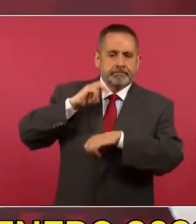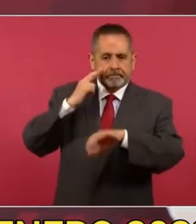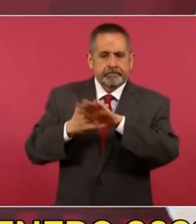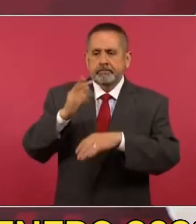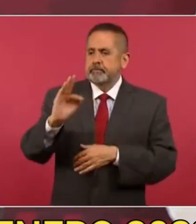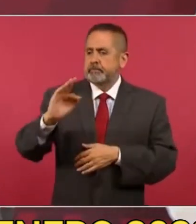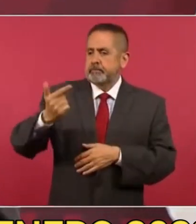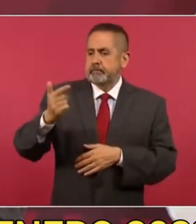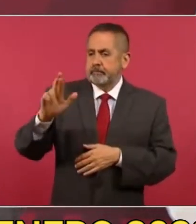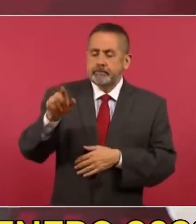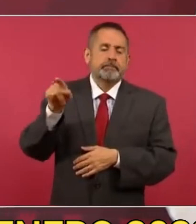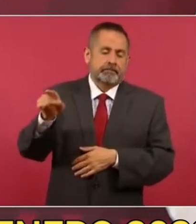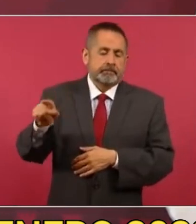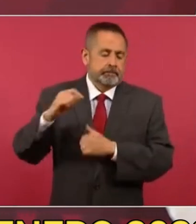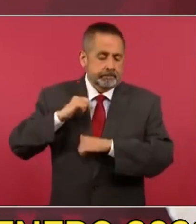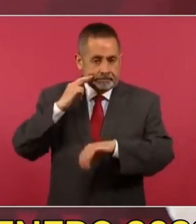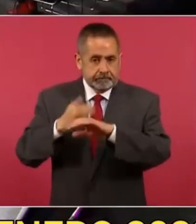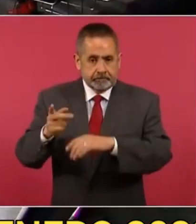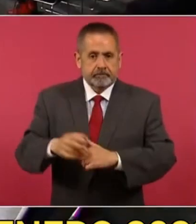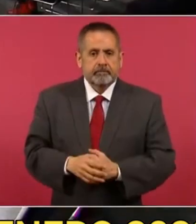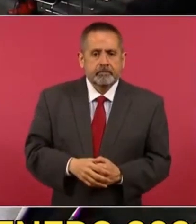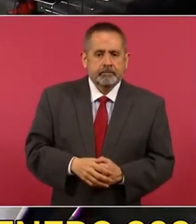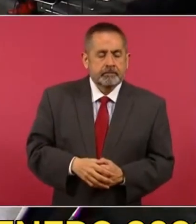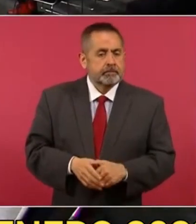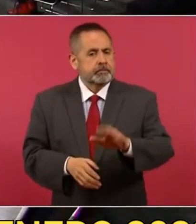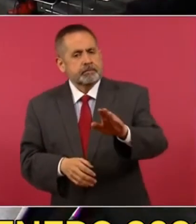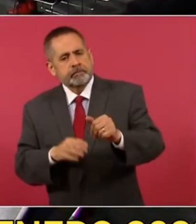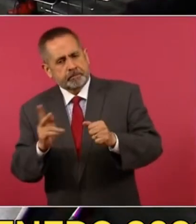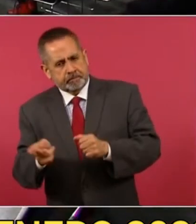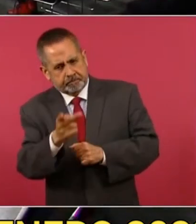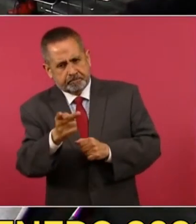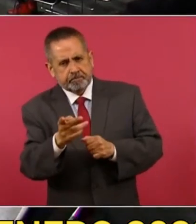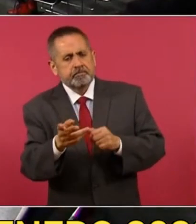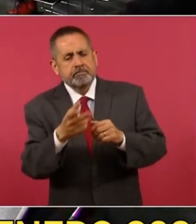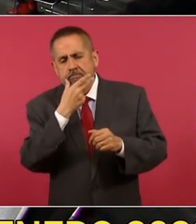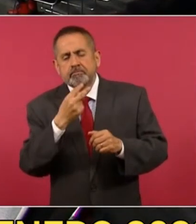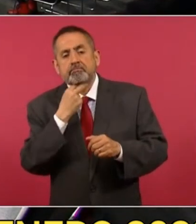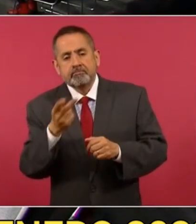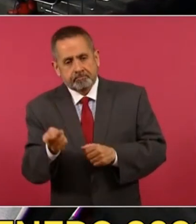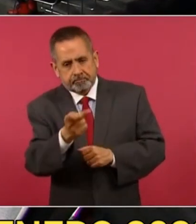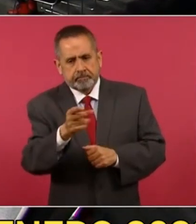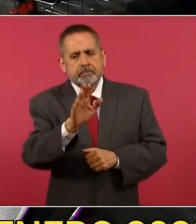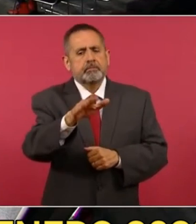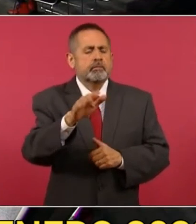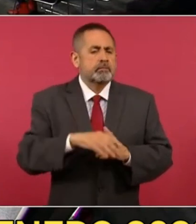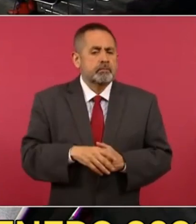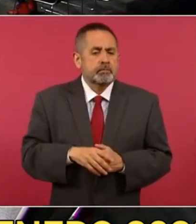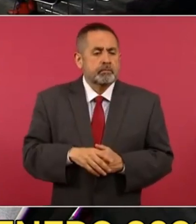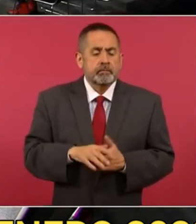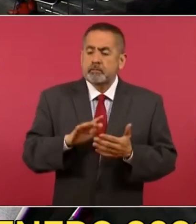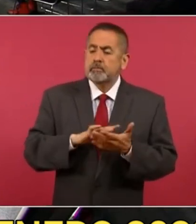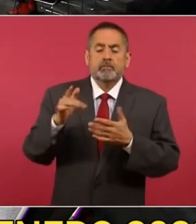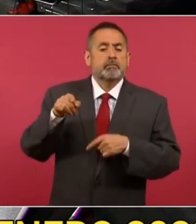estos casos. Completando esa parte, también de lo que hablaba usted de que gracias a la